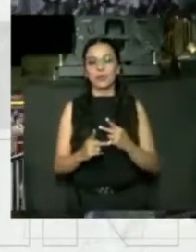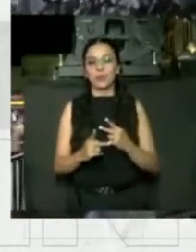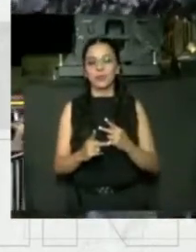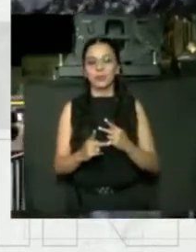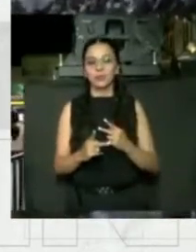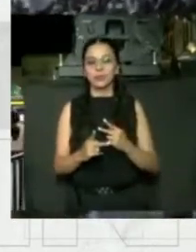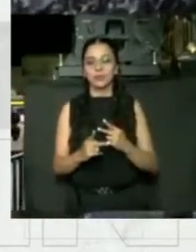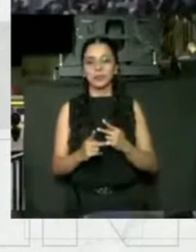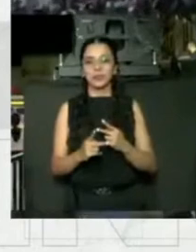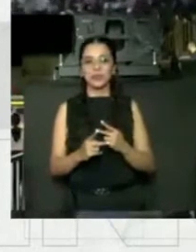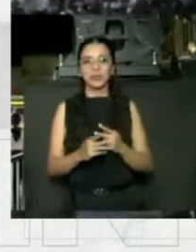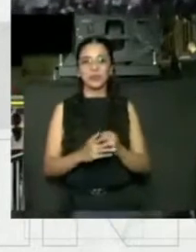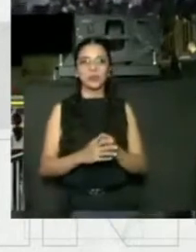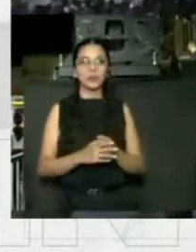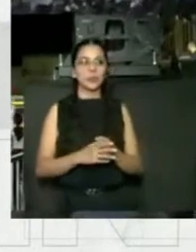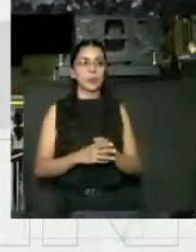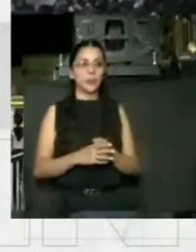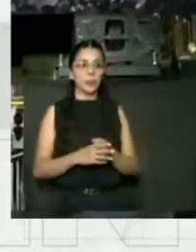vengo